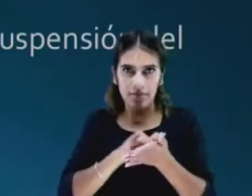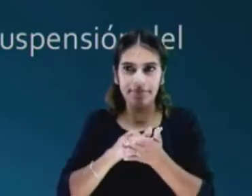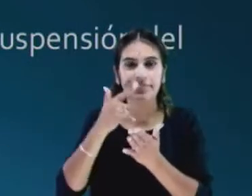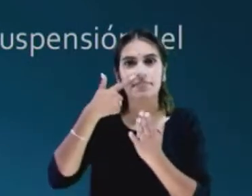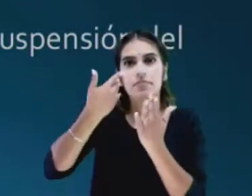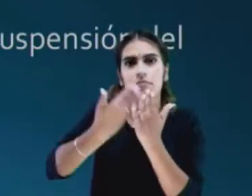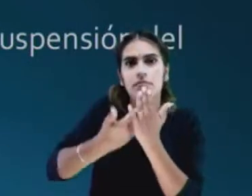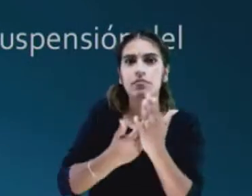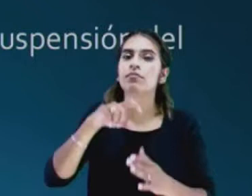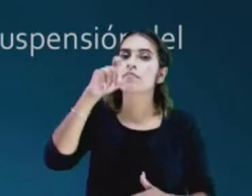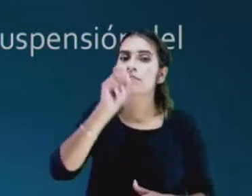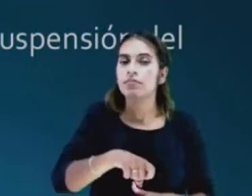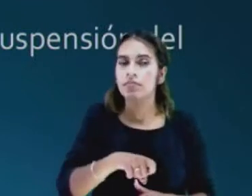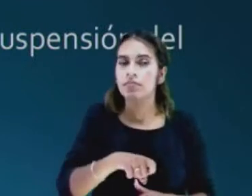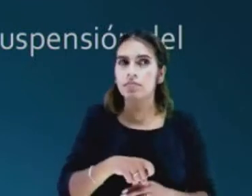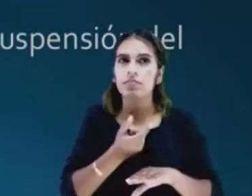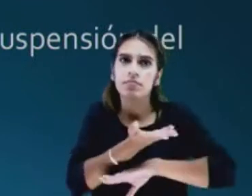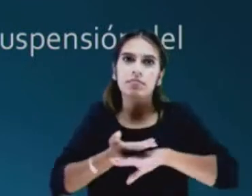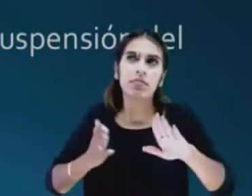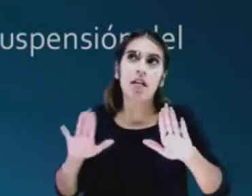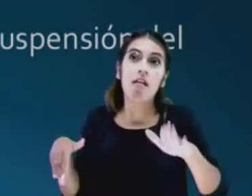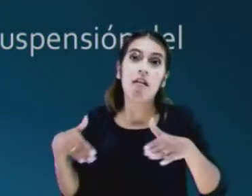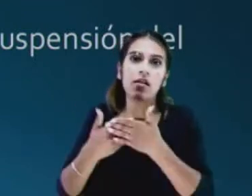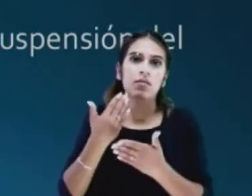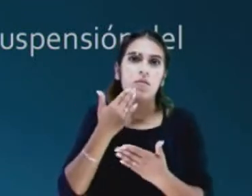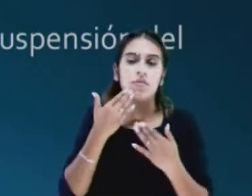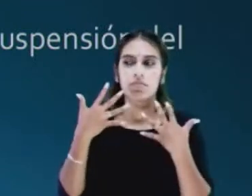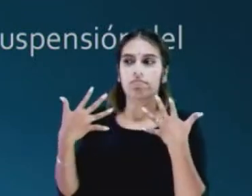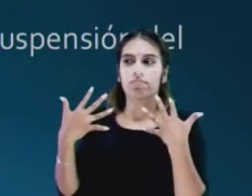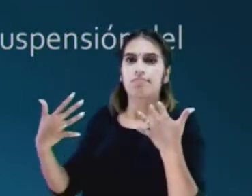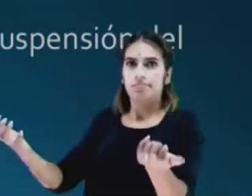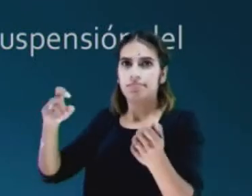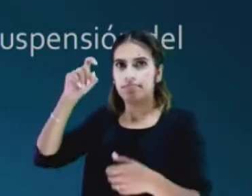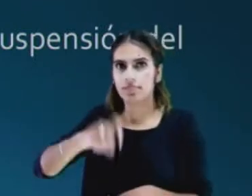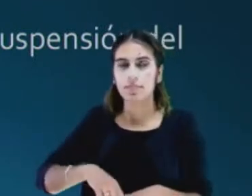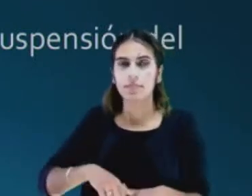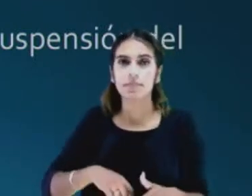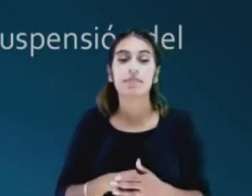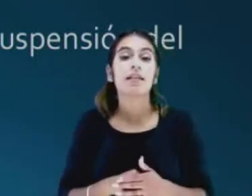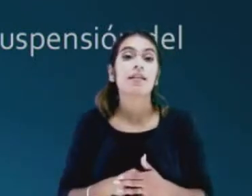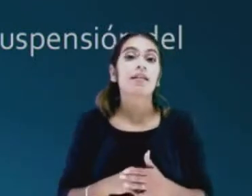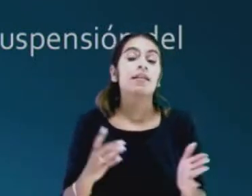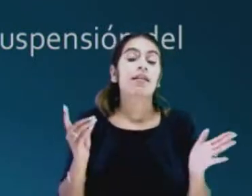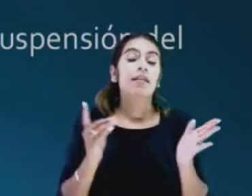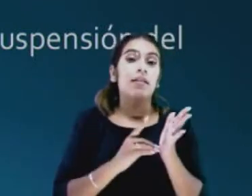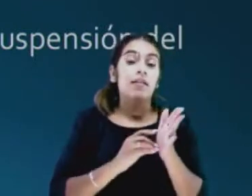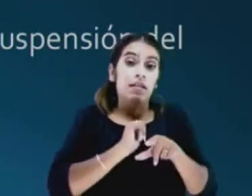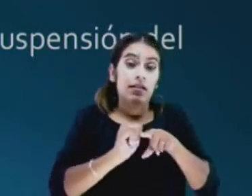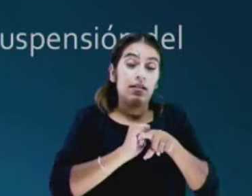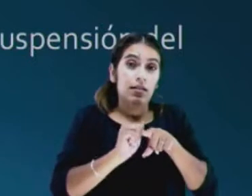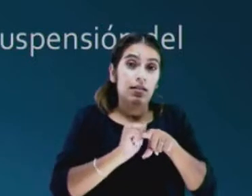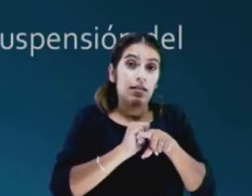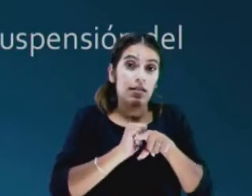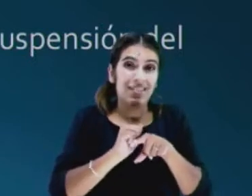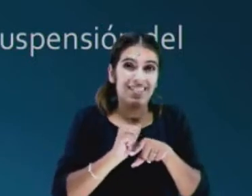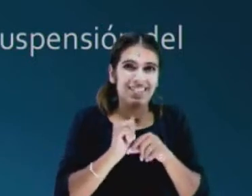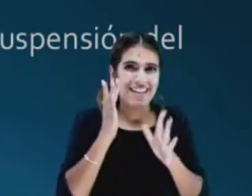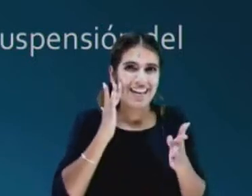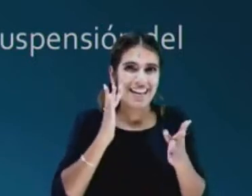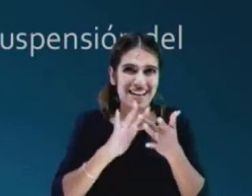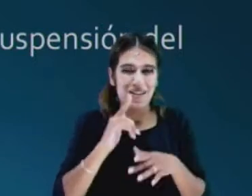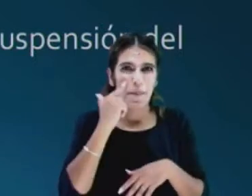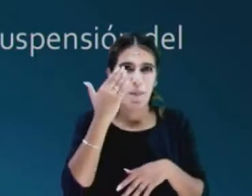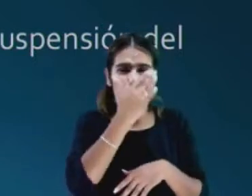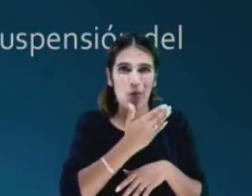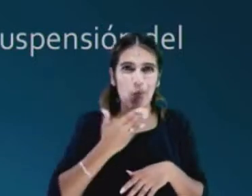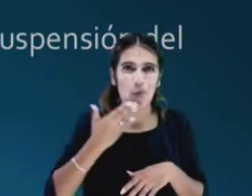por lo menos hasta la audiencia la parte que ya les decía decreto y práctica de pruebas la norma dicen los tenidos del pse para que también nos